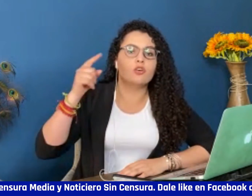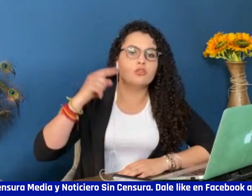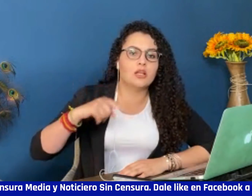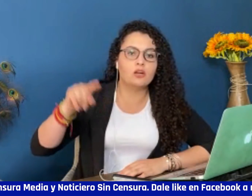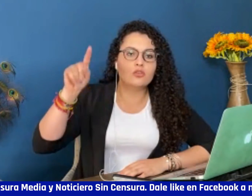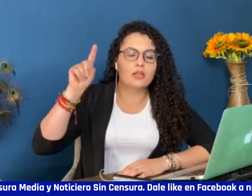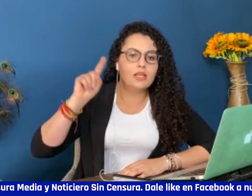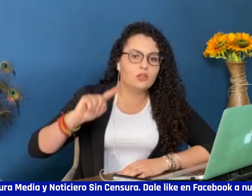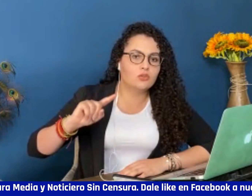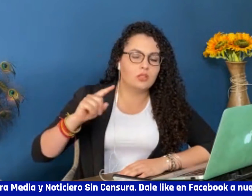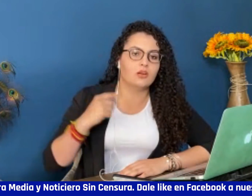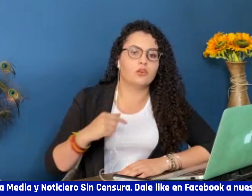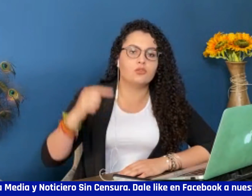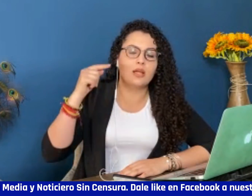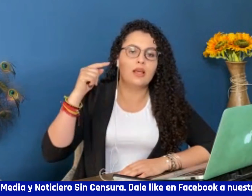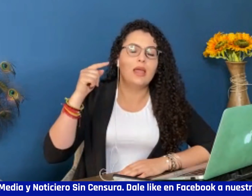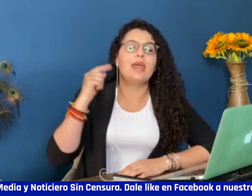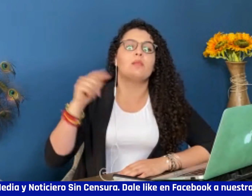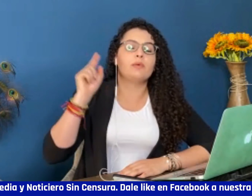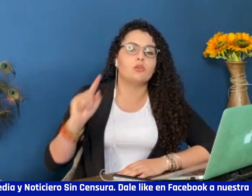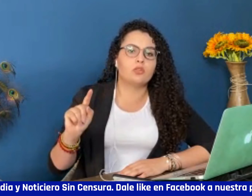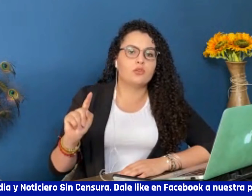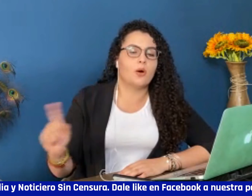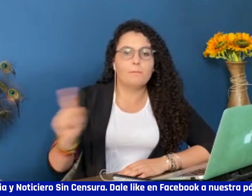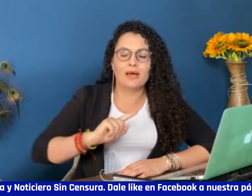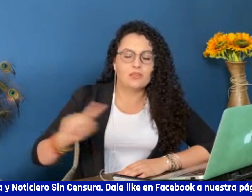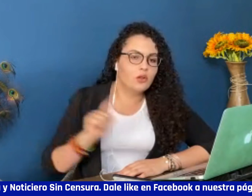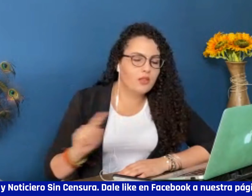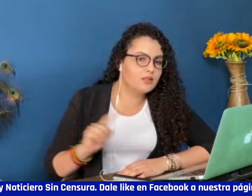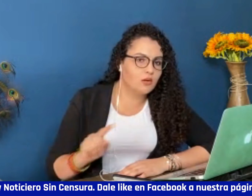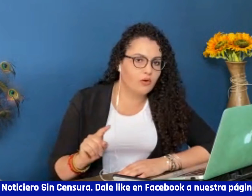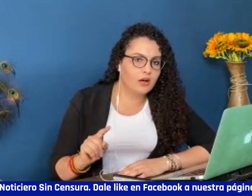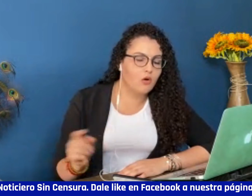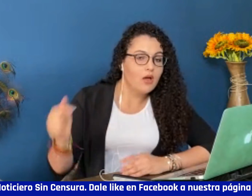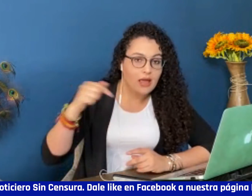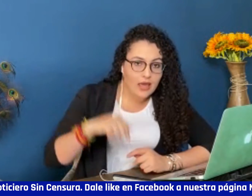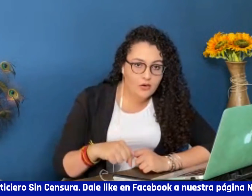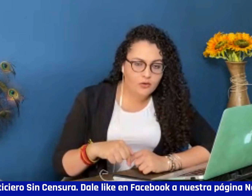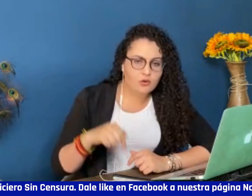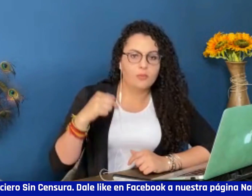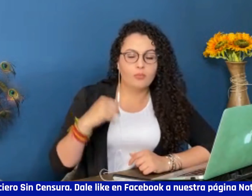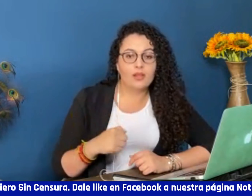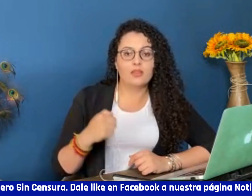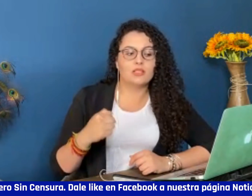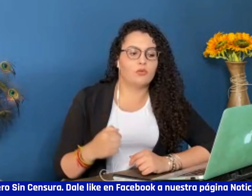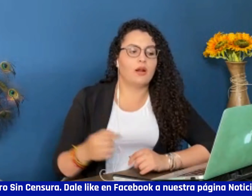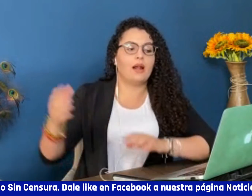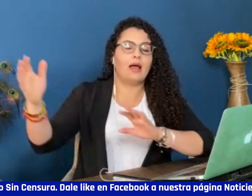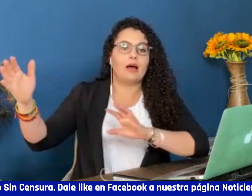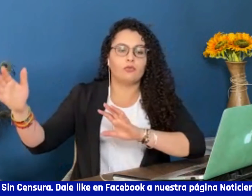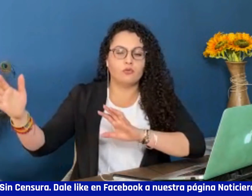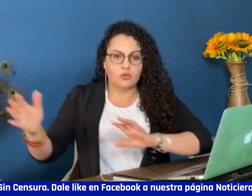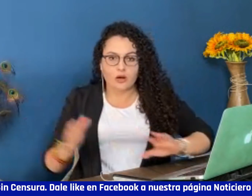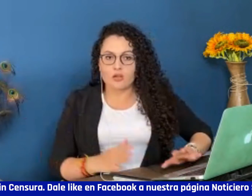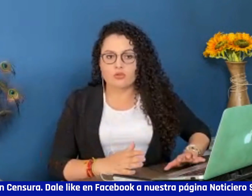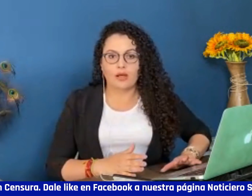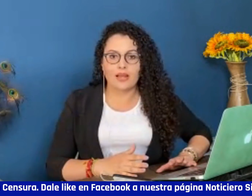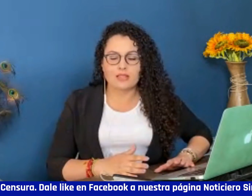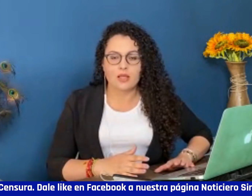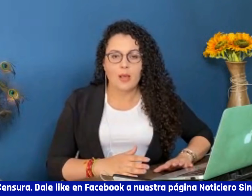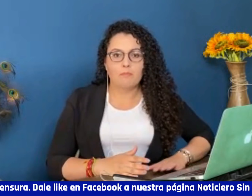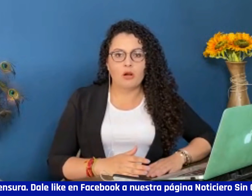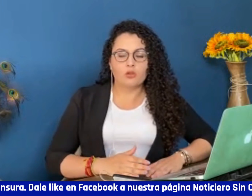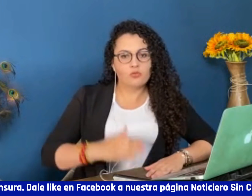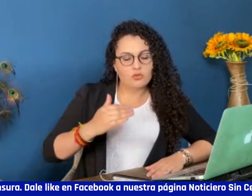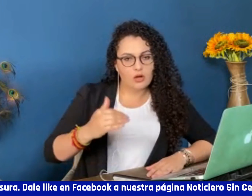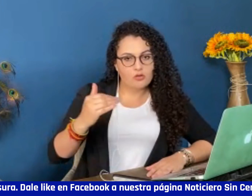de conocer los delitos y de conocer el proceso, más no de desaforarlo. Ellos pueden desaforar a funcionarios